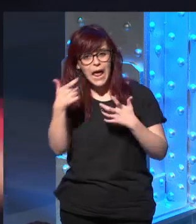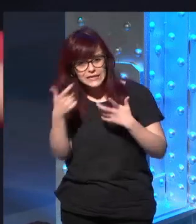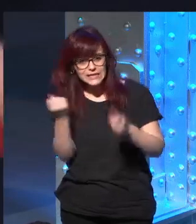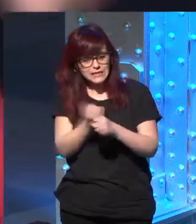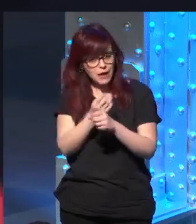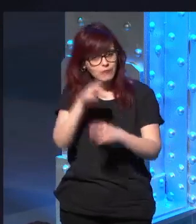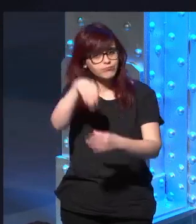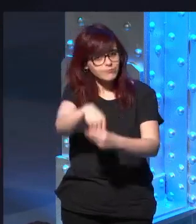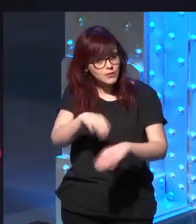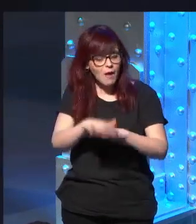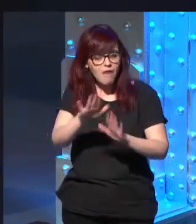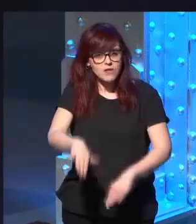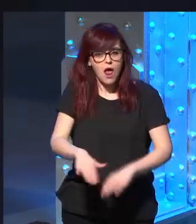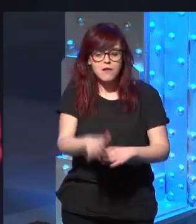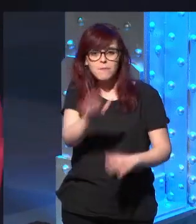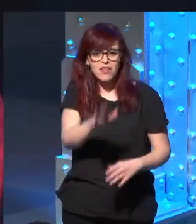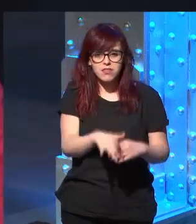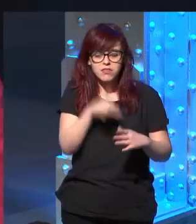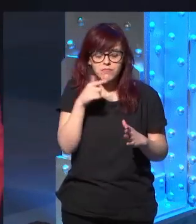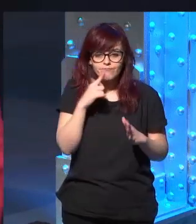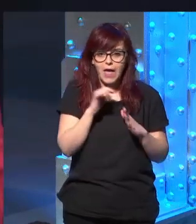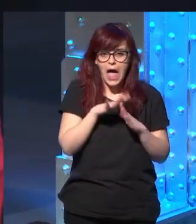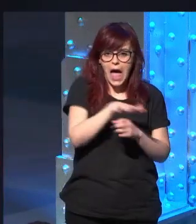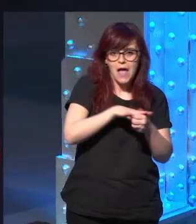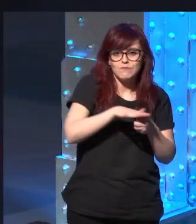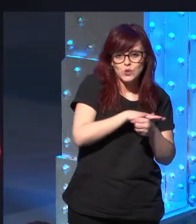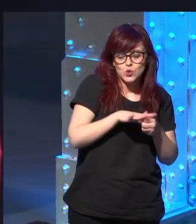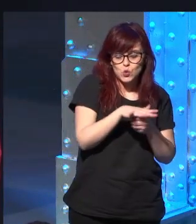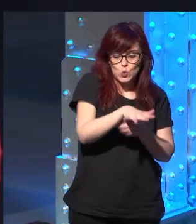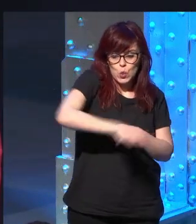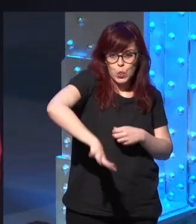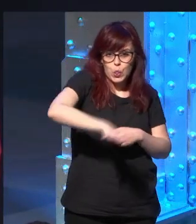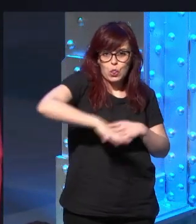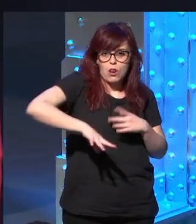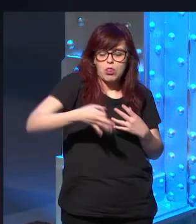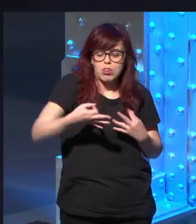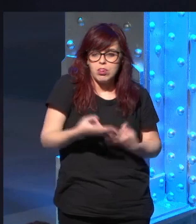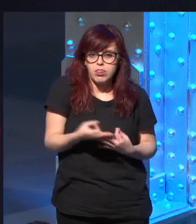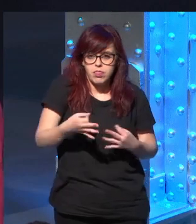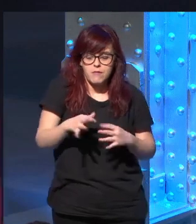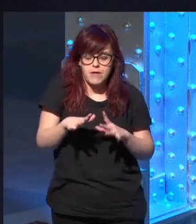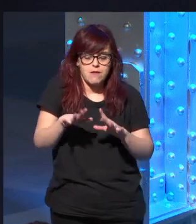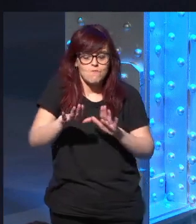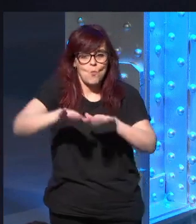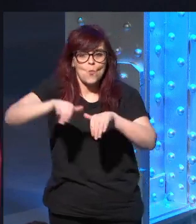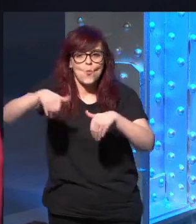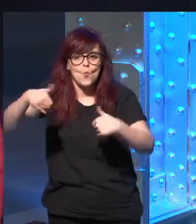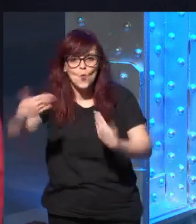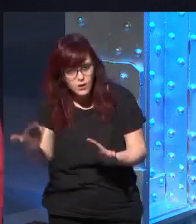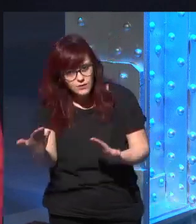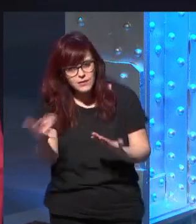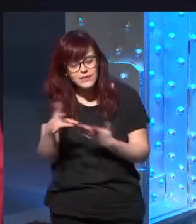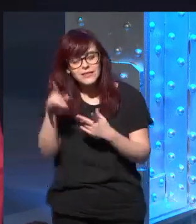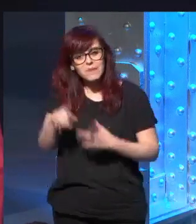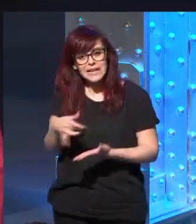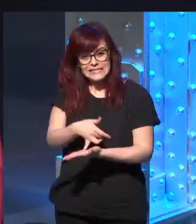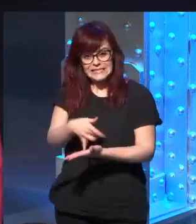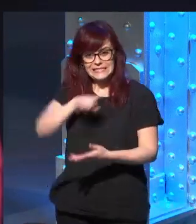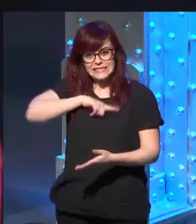y siempre no logras salir, digamos, de un marco, de una dependencia y de una atracción y a la vez una gran